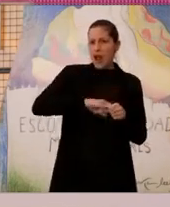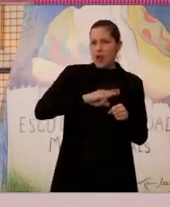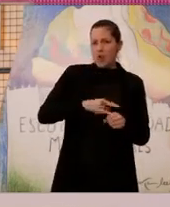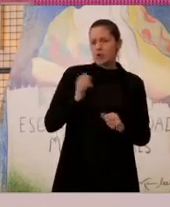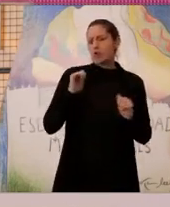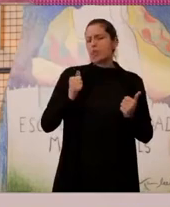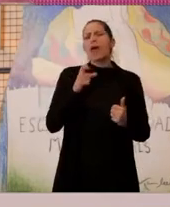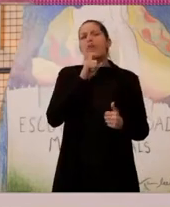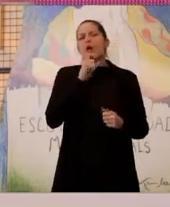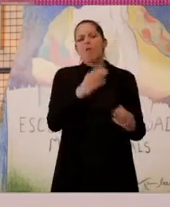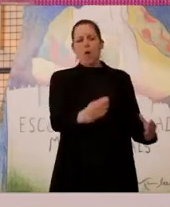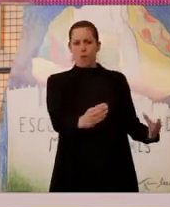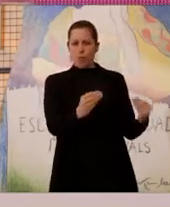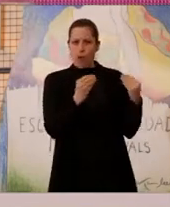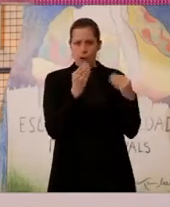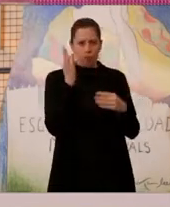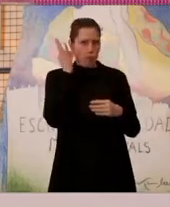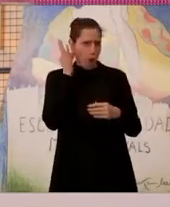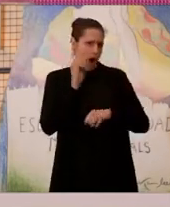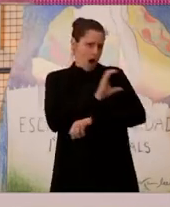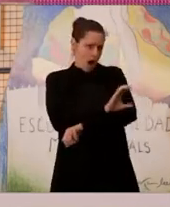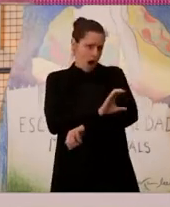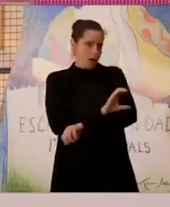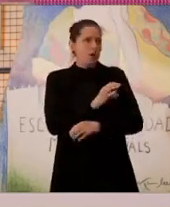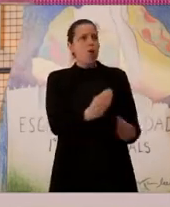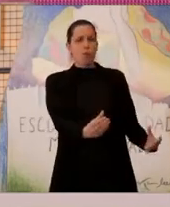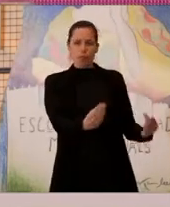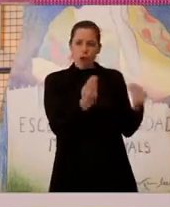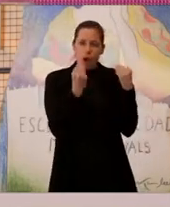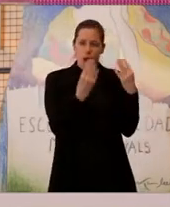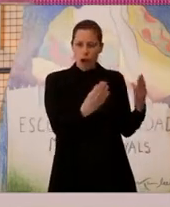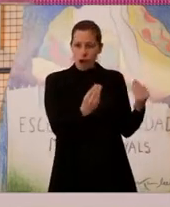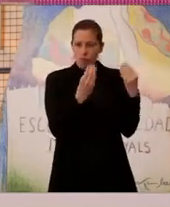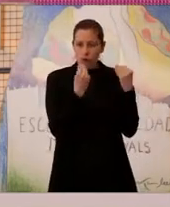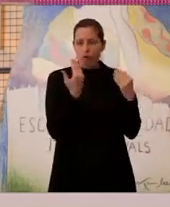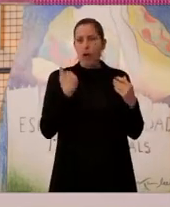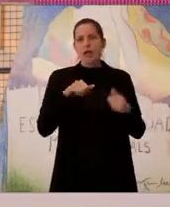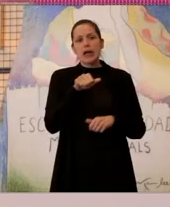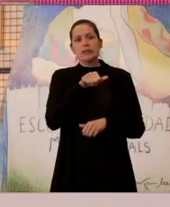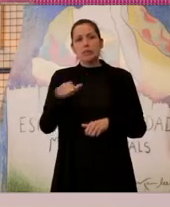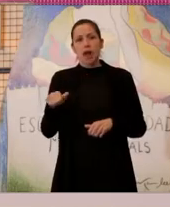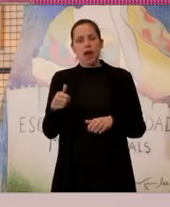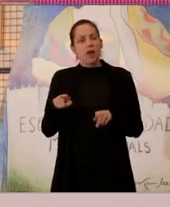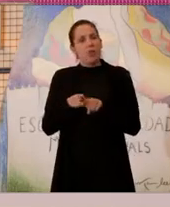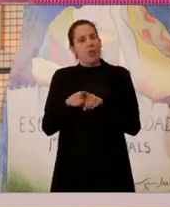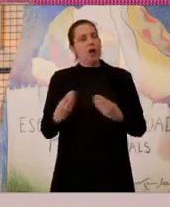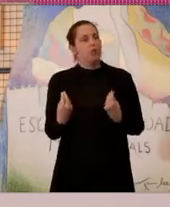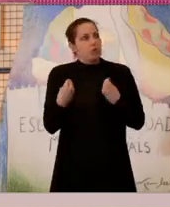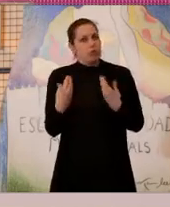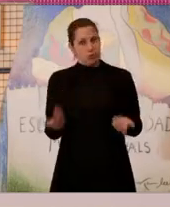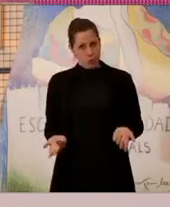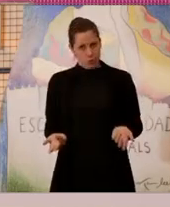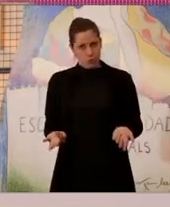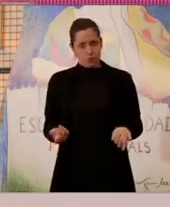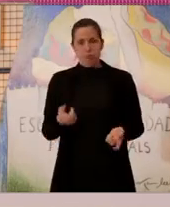bronca la señora concejala y ahí vamos toda la semana con el susto en el cuerpo y contigo Pues